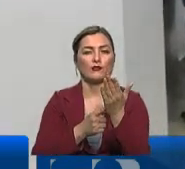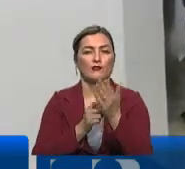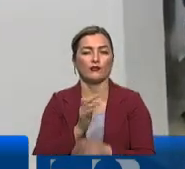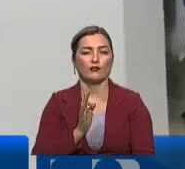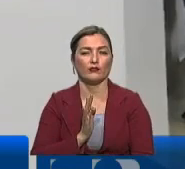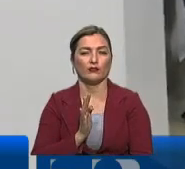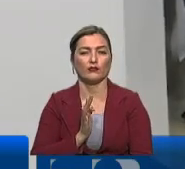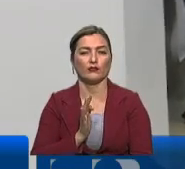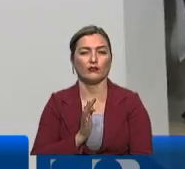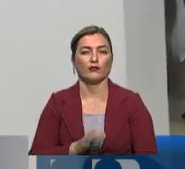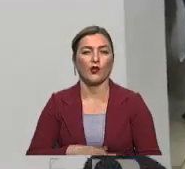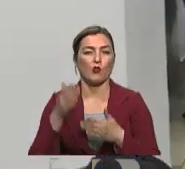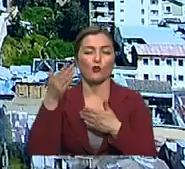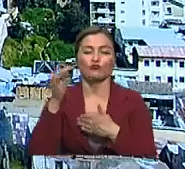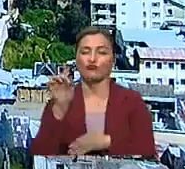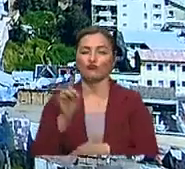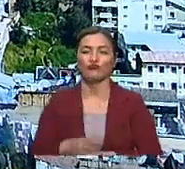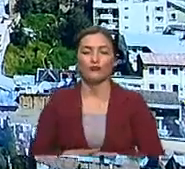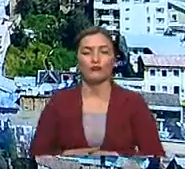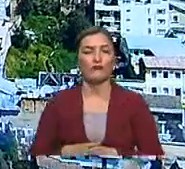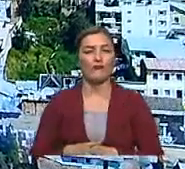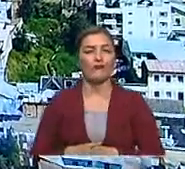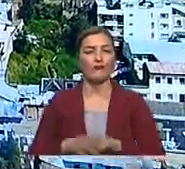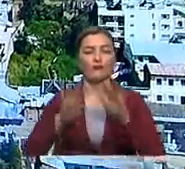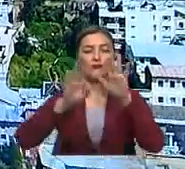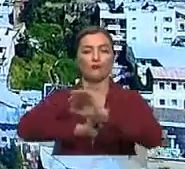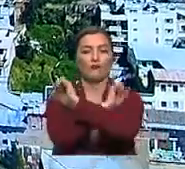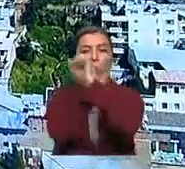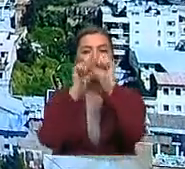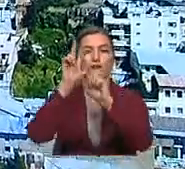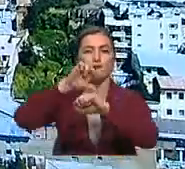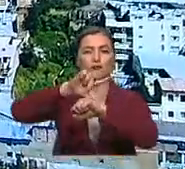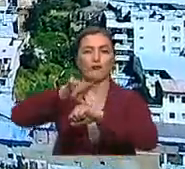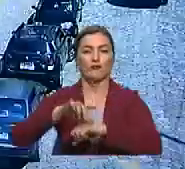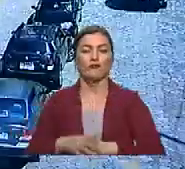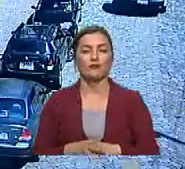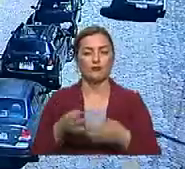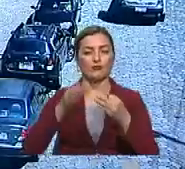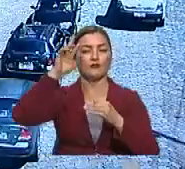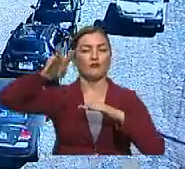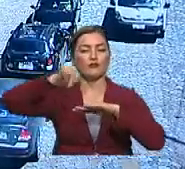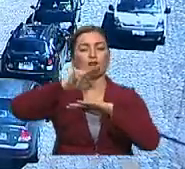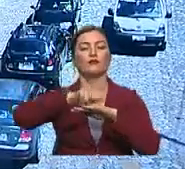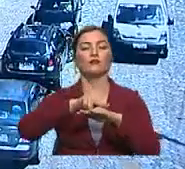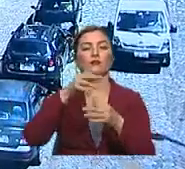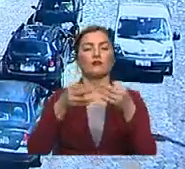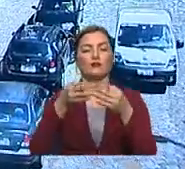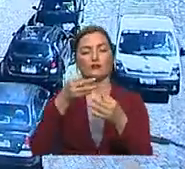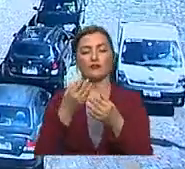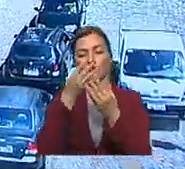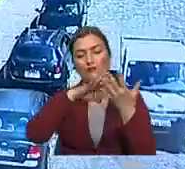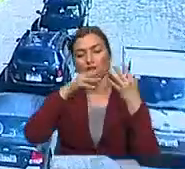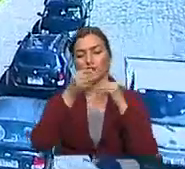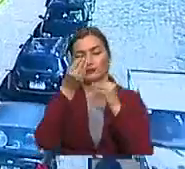técnico y no meramente político. 9 de la mañana con 3 minutos. La Corte Nacional de Justicia notificó la resolución